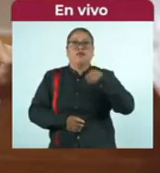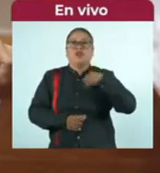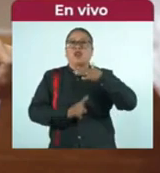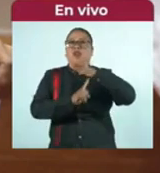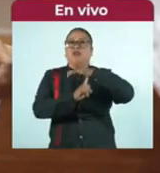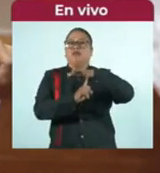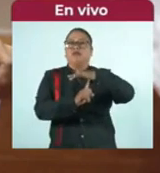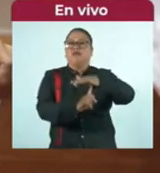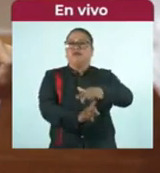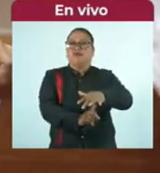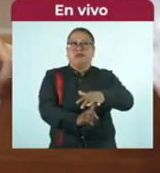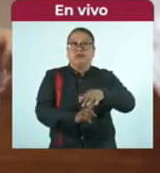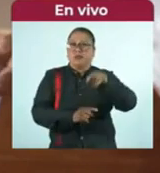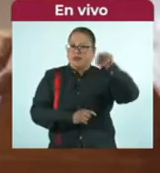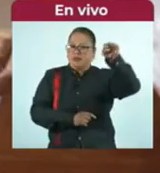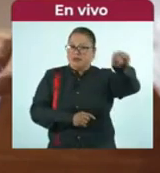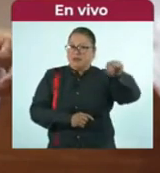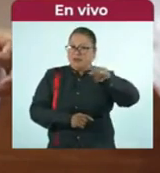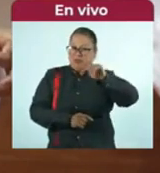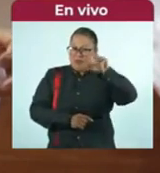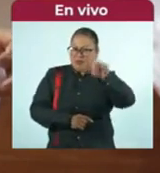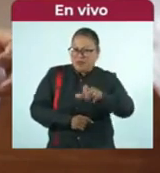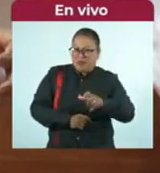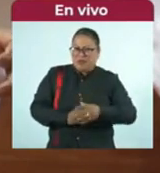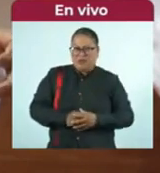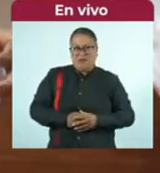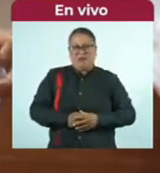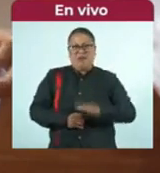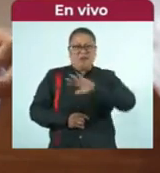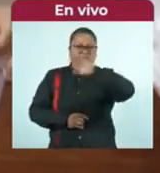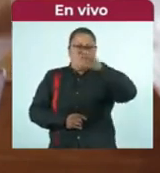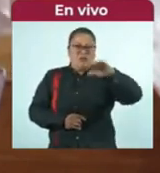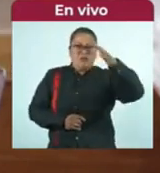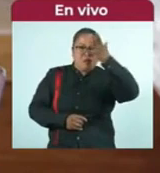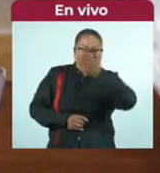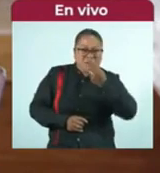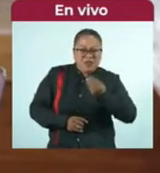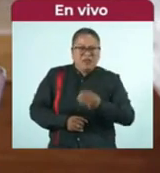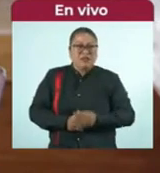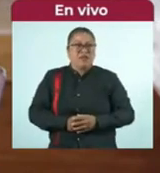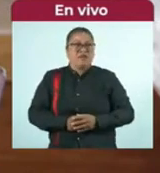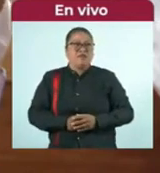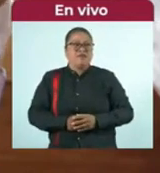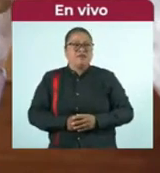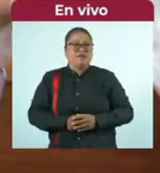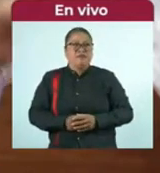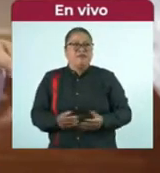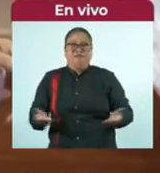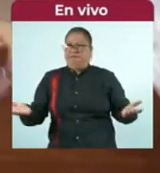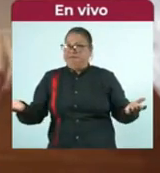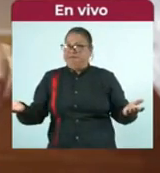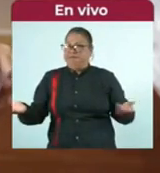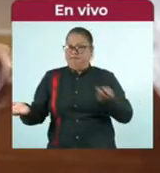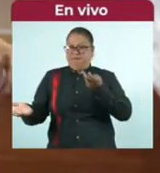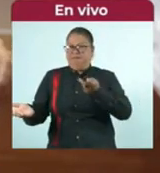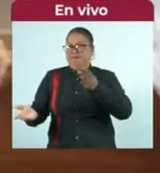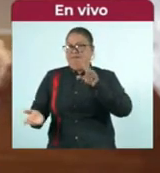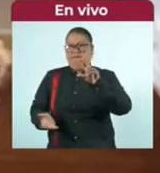helicóptero allá en Loma Bonita. Y pues